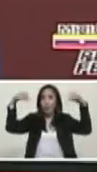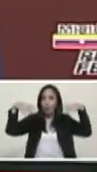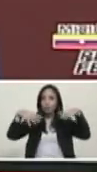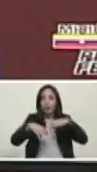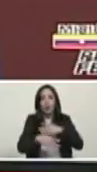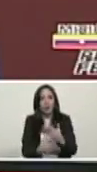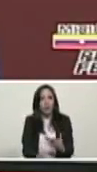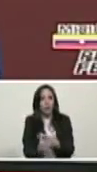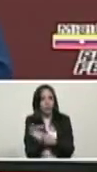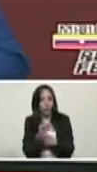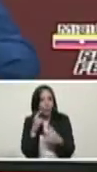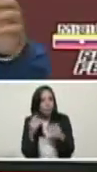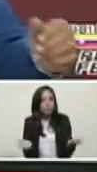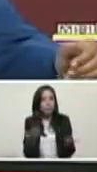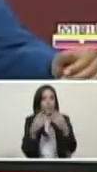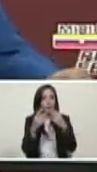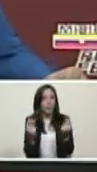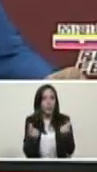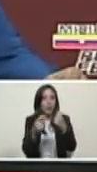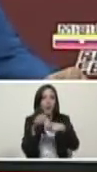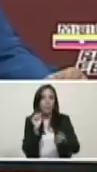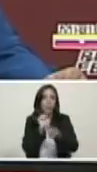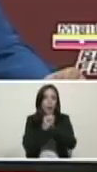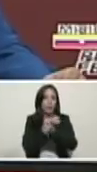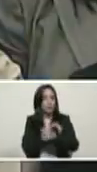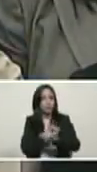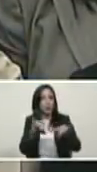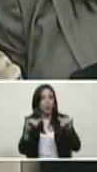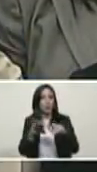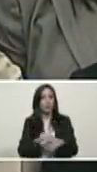transformadores y mecanismos del alumbrado público